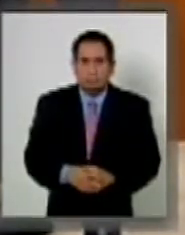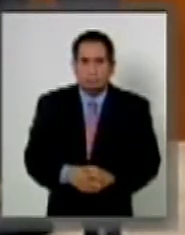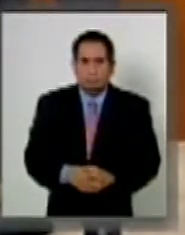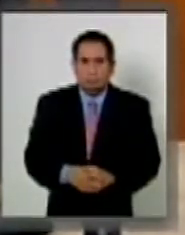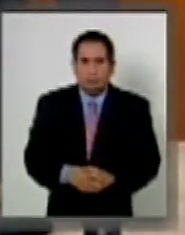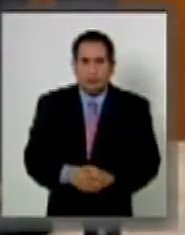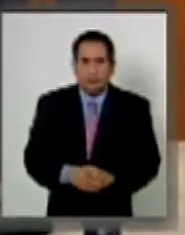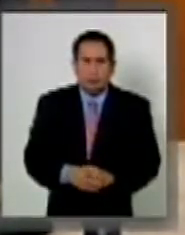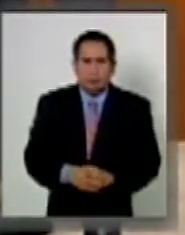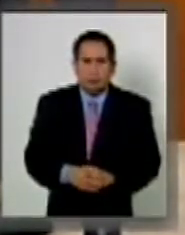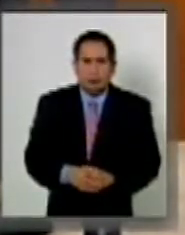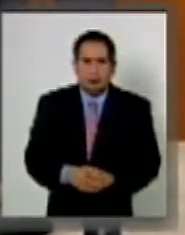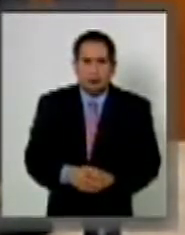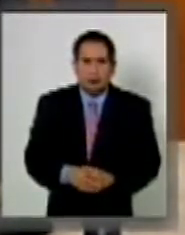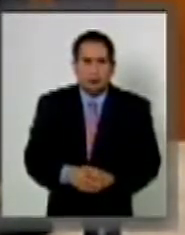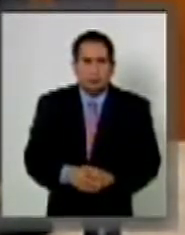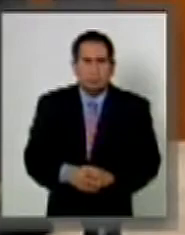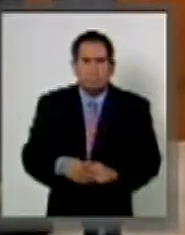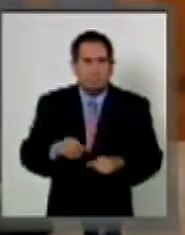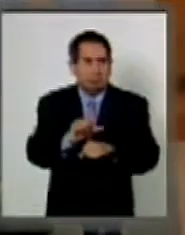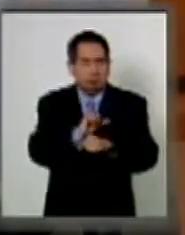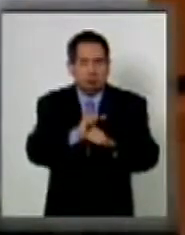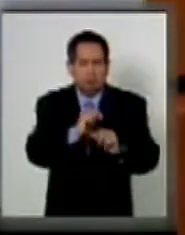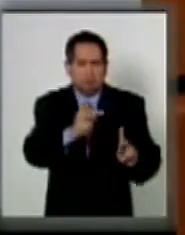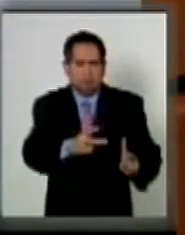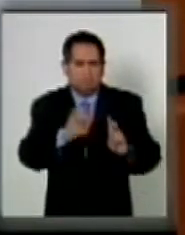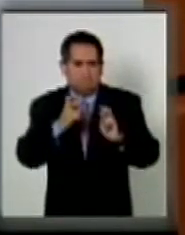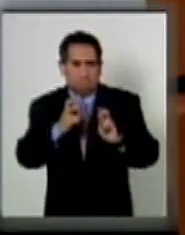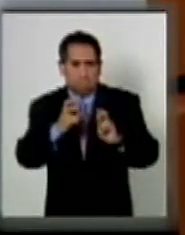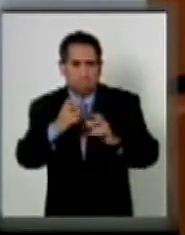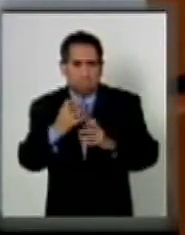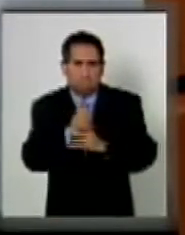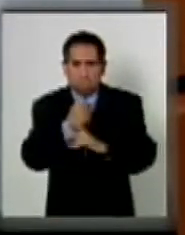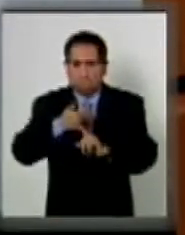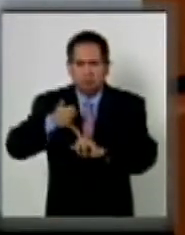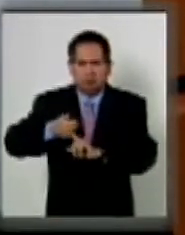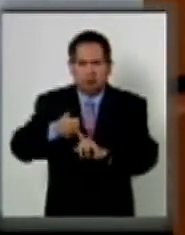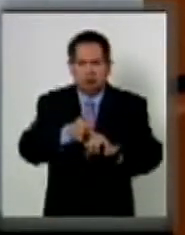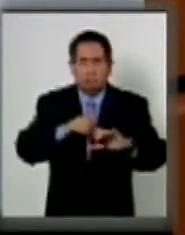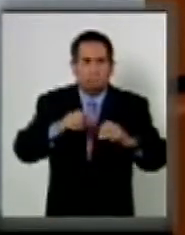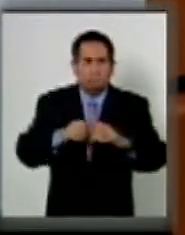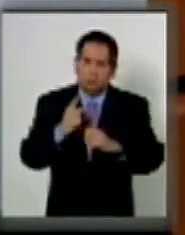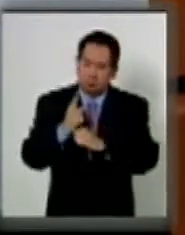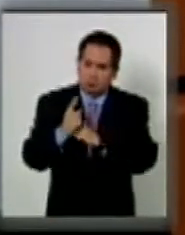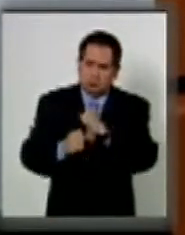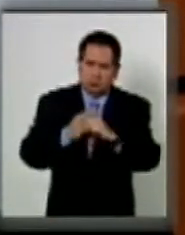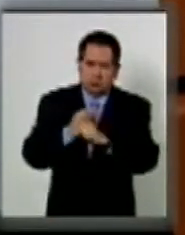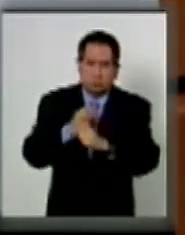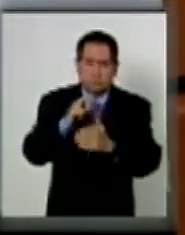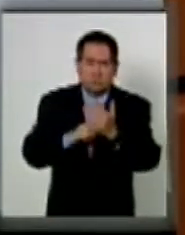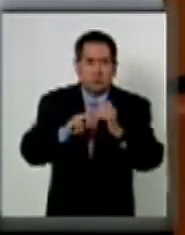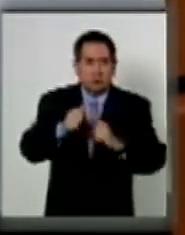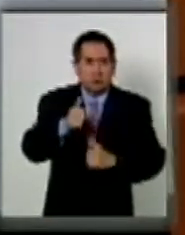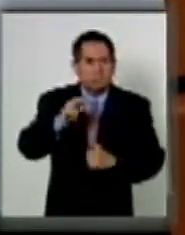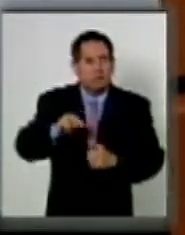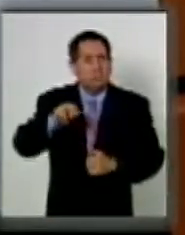Otro ejemplo. Robo de vehículos per cápita anual